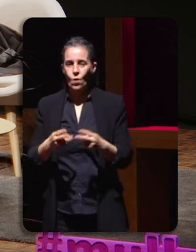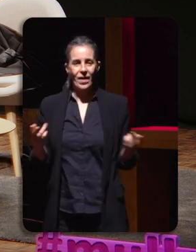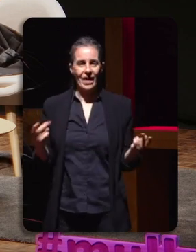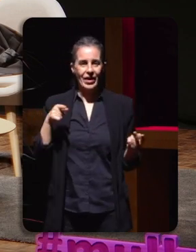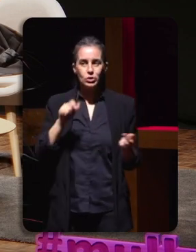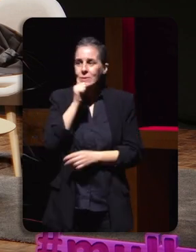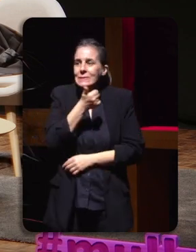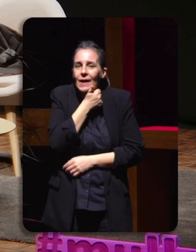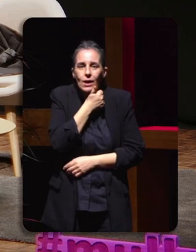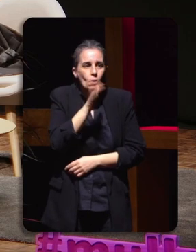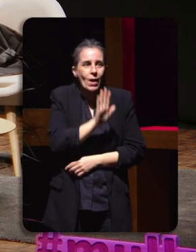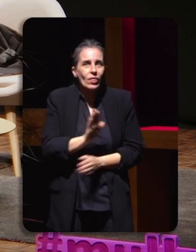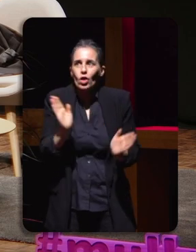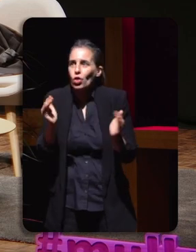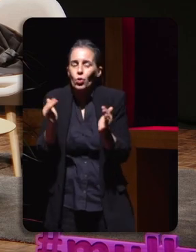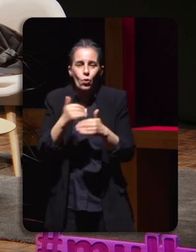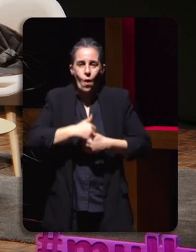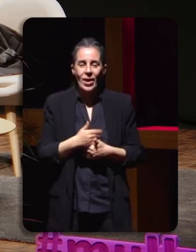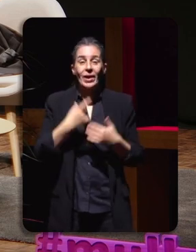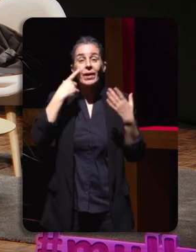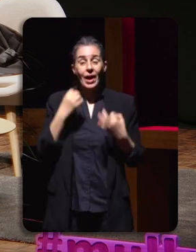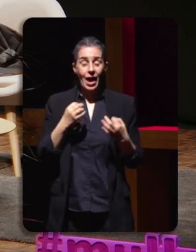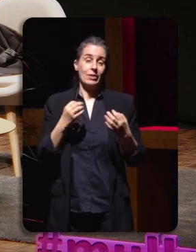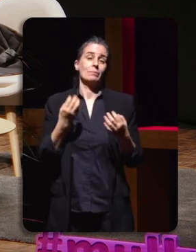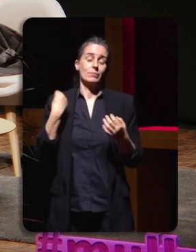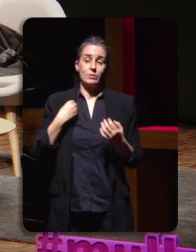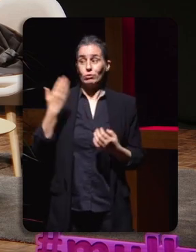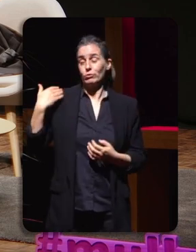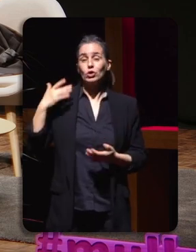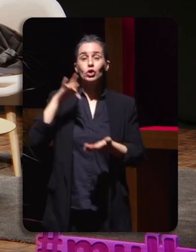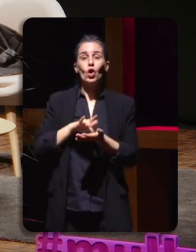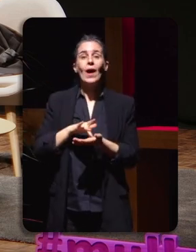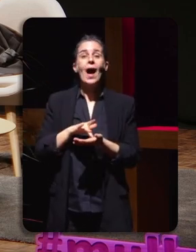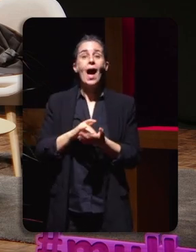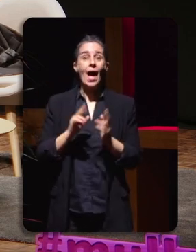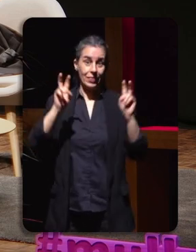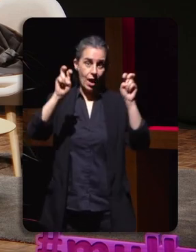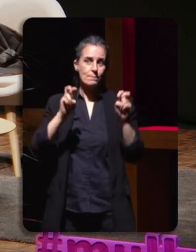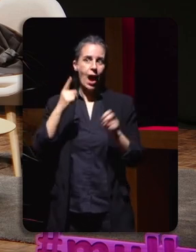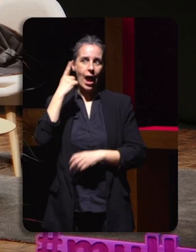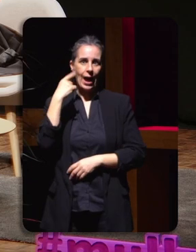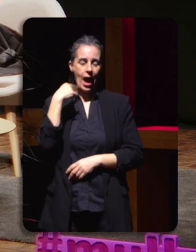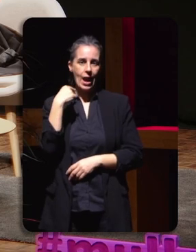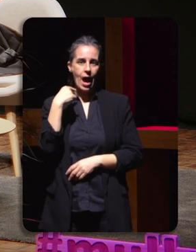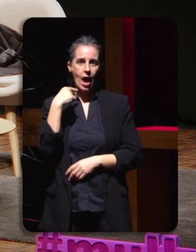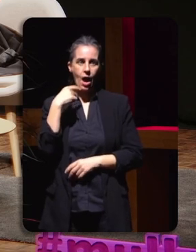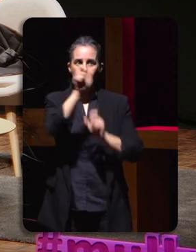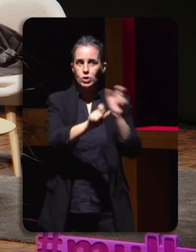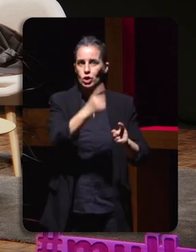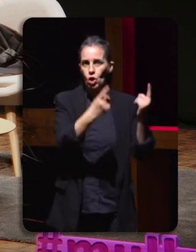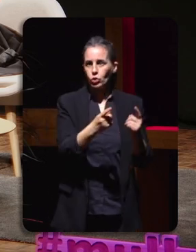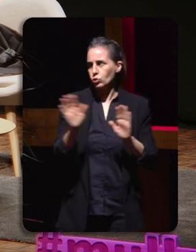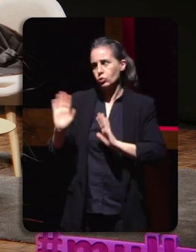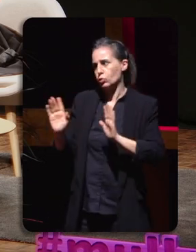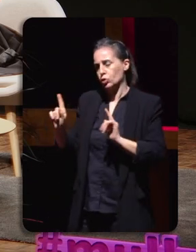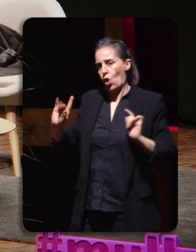existe en ningún sitio existe Bueno tanto que cuando empezó el tema de que teníamos la regla hubo gente que dijo no no este tema a ver si